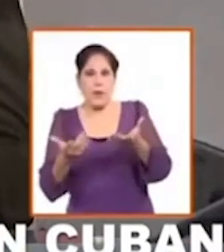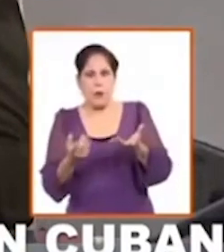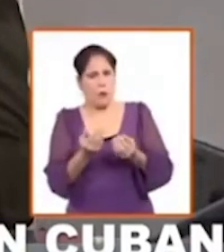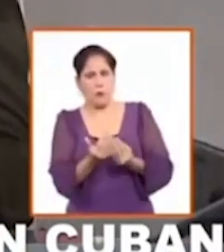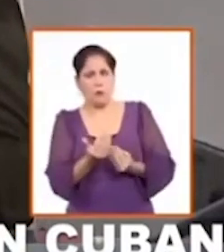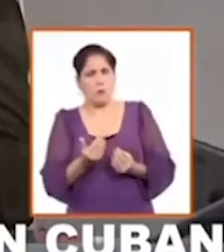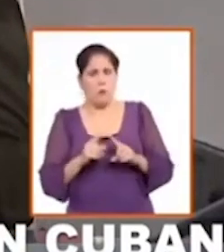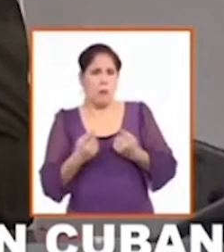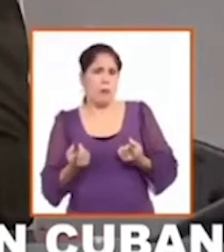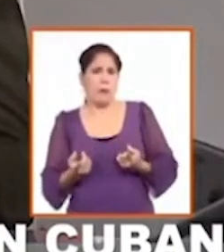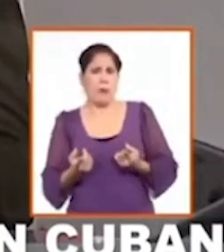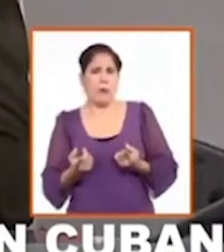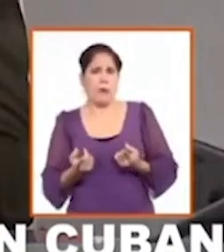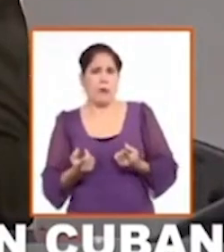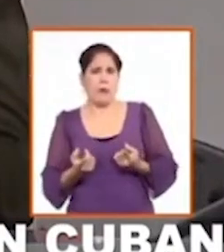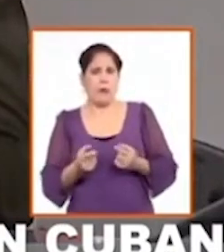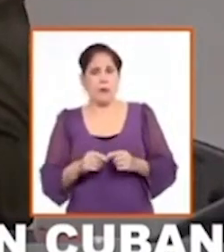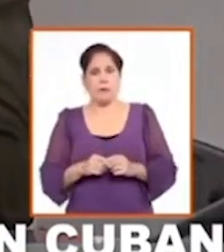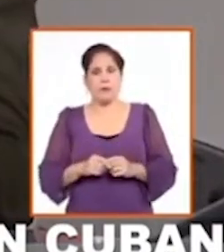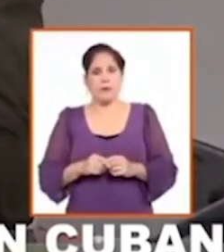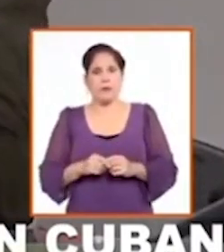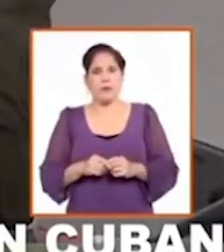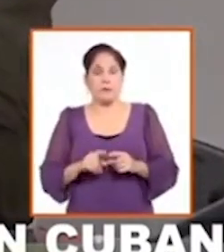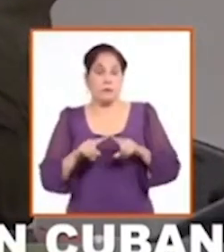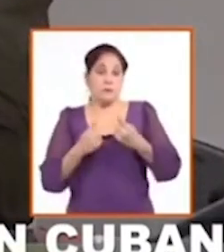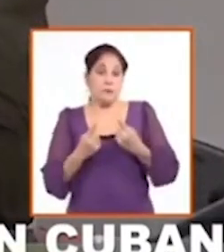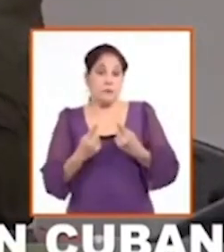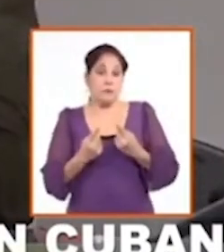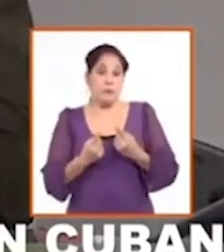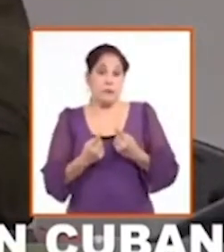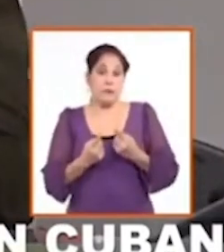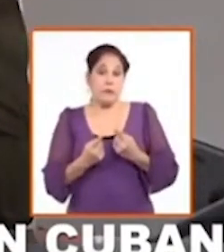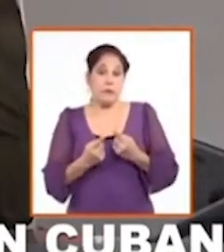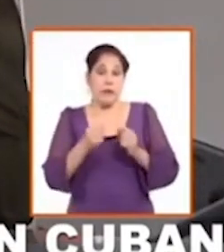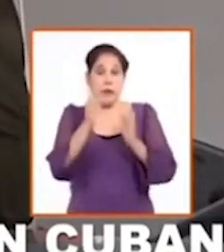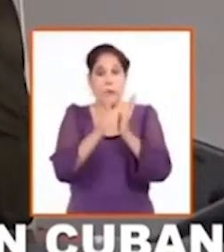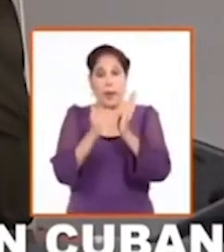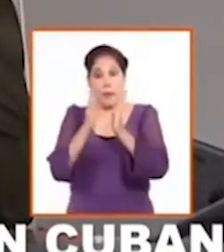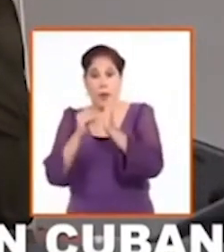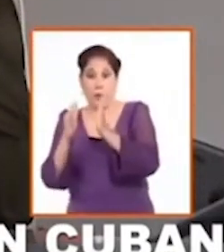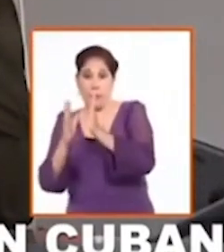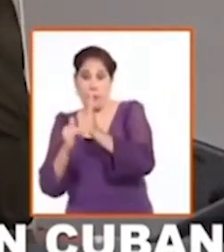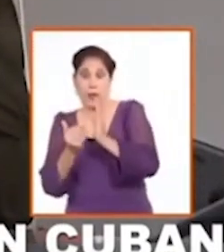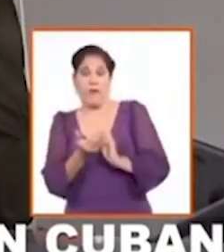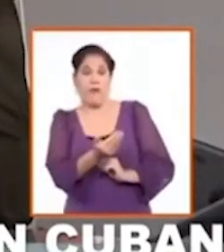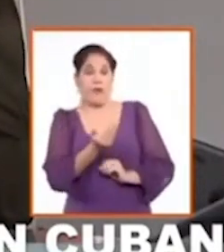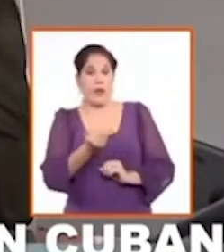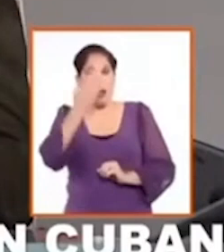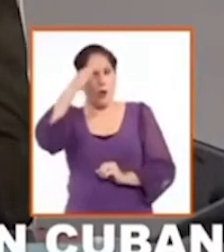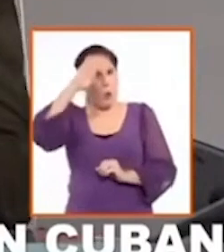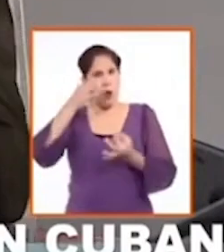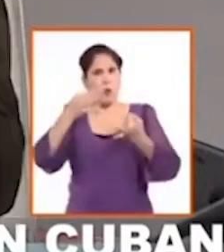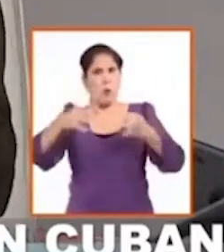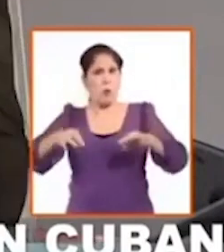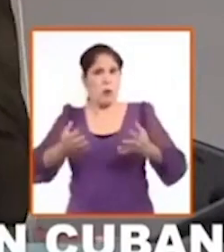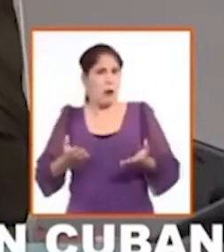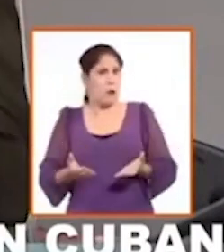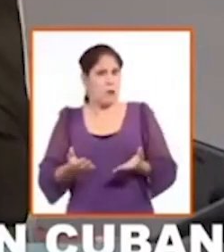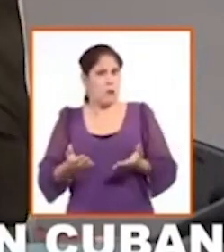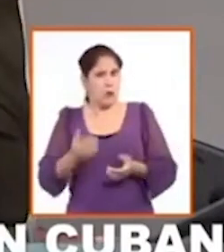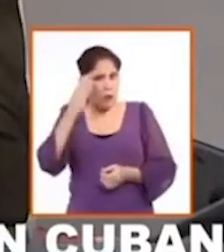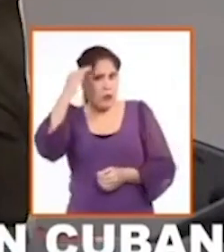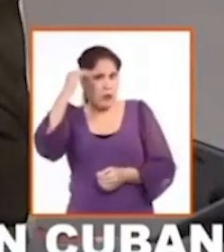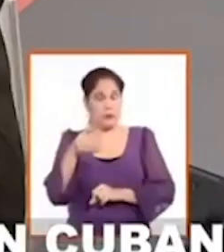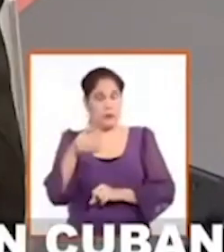un argumento para entrar a los Estados Unidos, pero es que a vez en el tiempo regresan a Cuba sin ningún problema. Y eso lo saben las